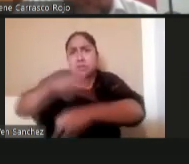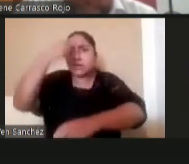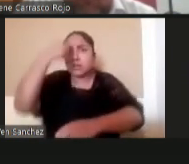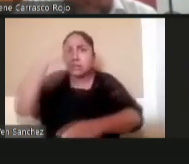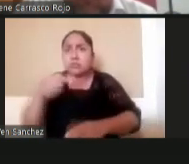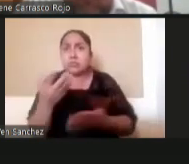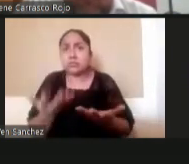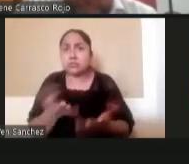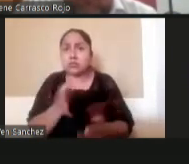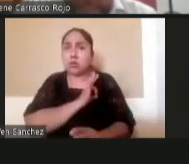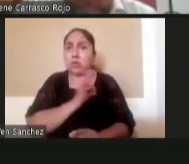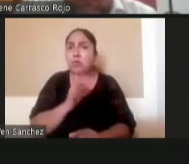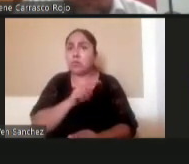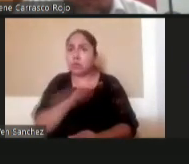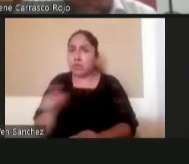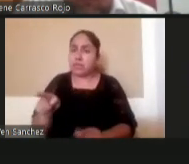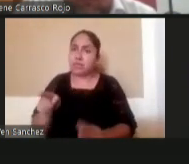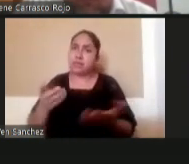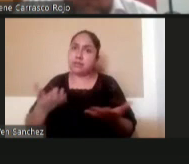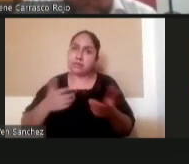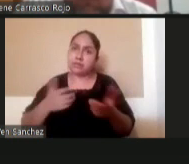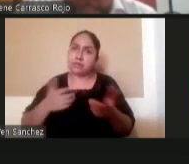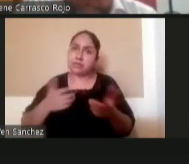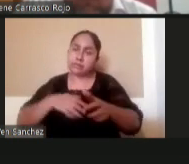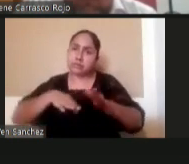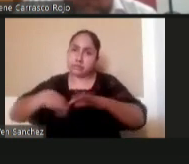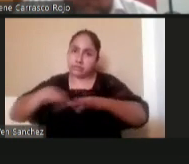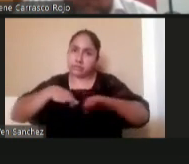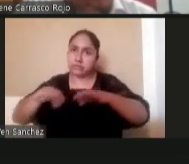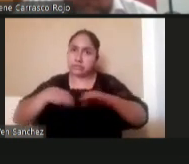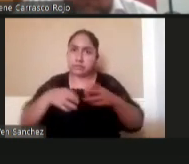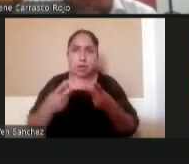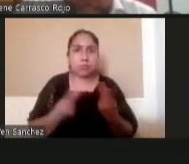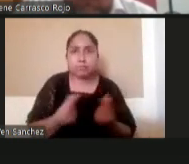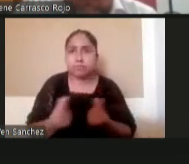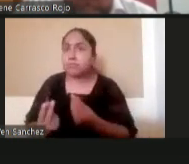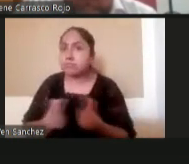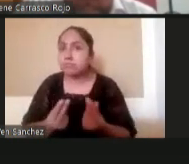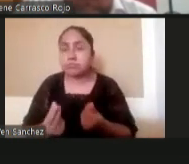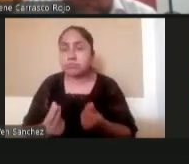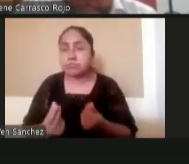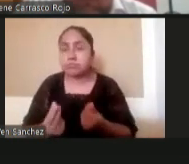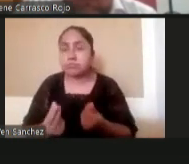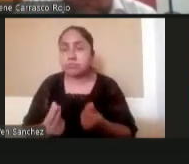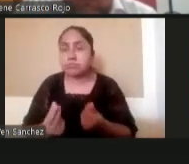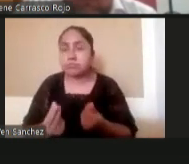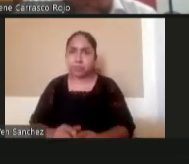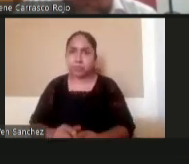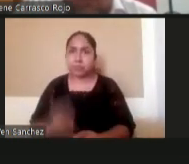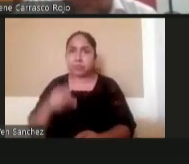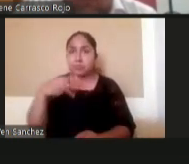directivos, a ver qué propuestas tienen en base a la reunión que tuvimos, porque